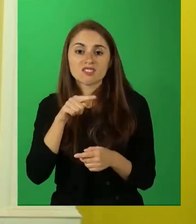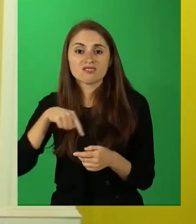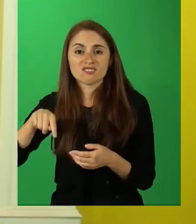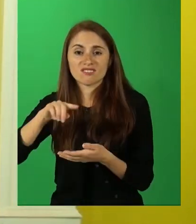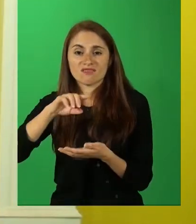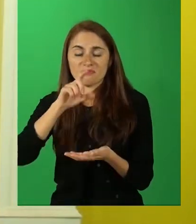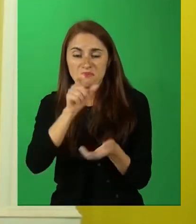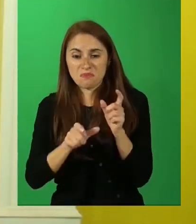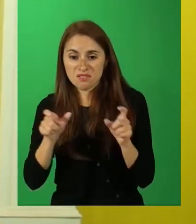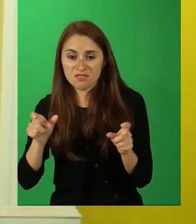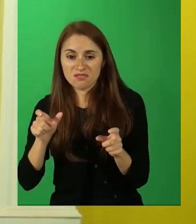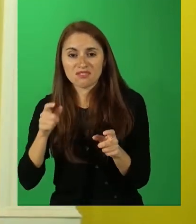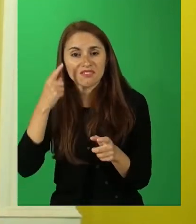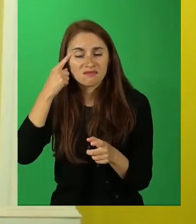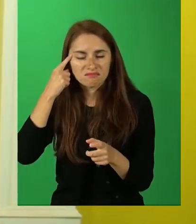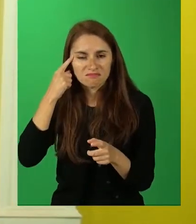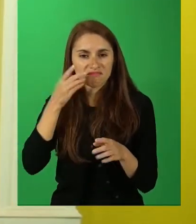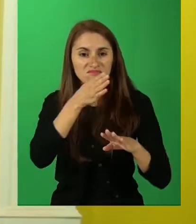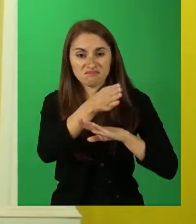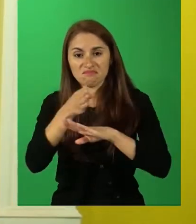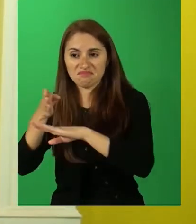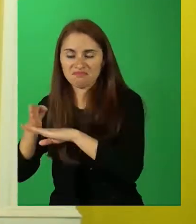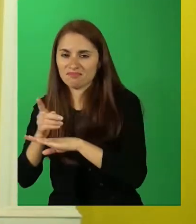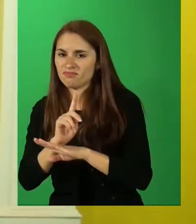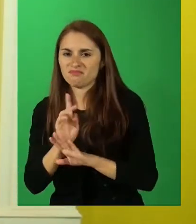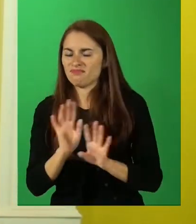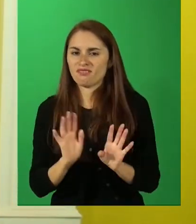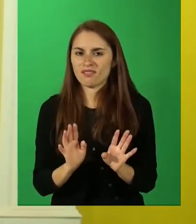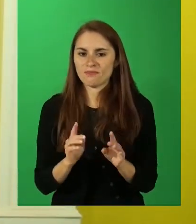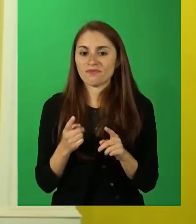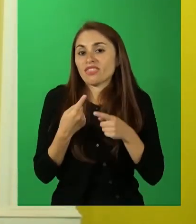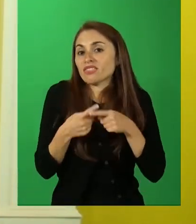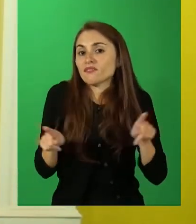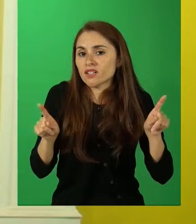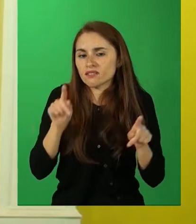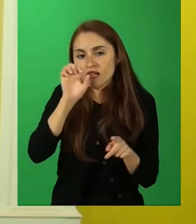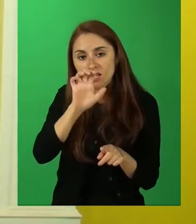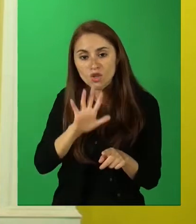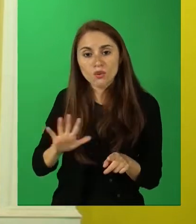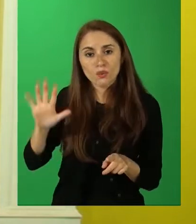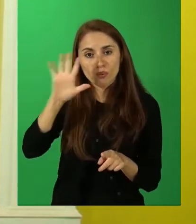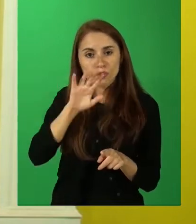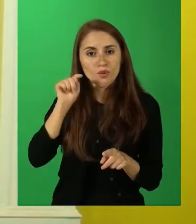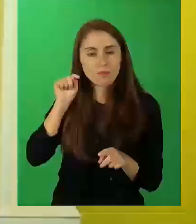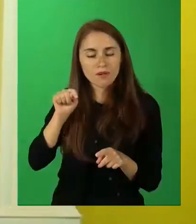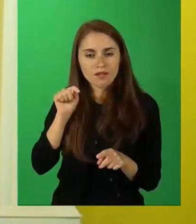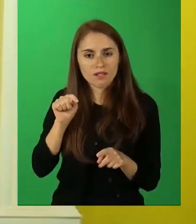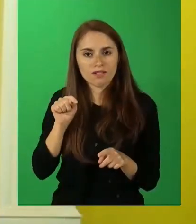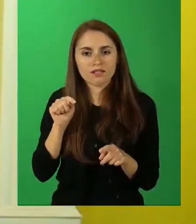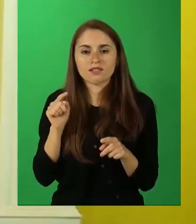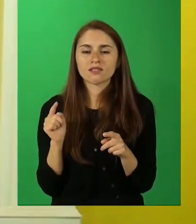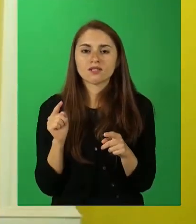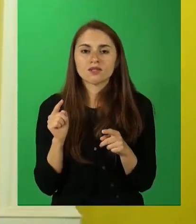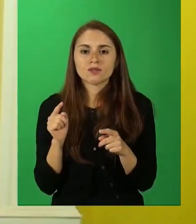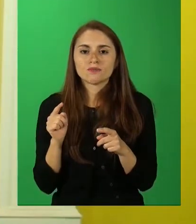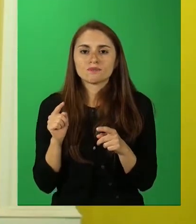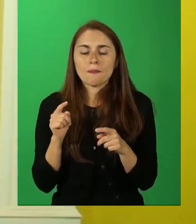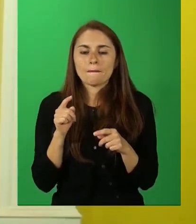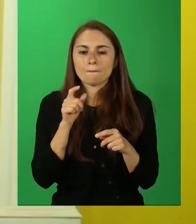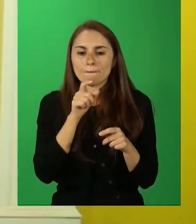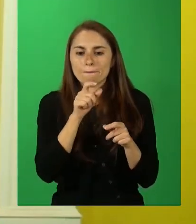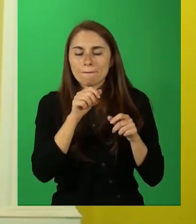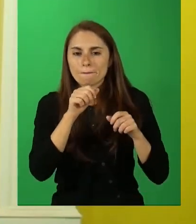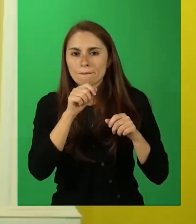viajes de conquista. En Europa es diferente. Los viajes de descubrimiento son empresas